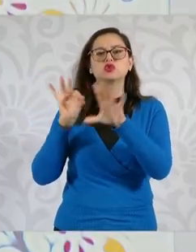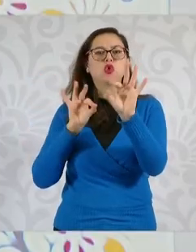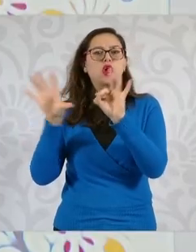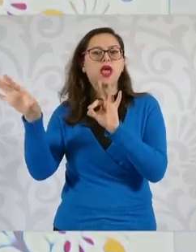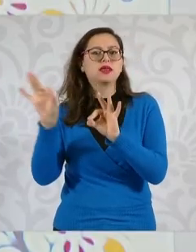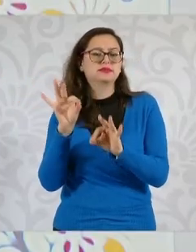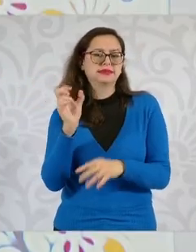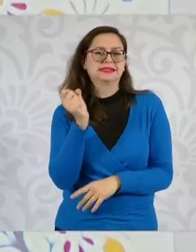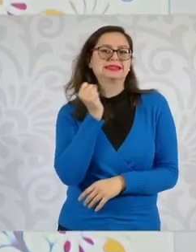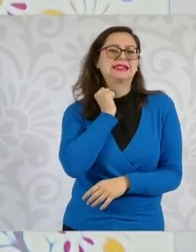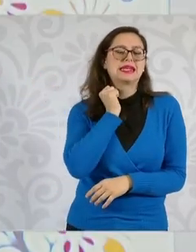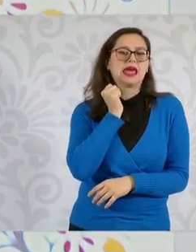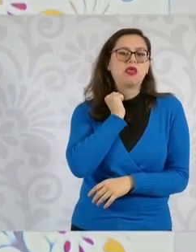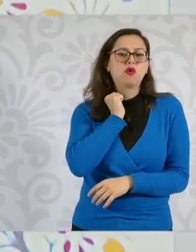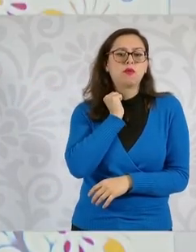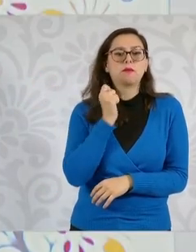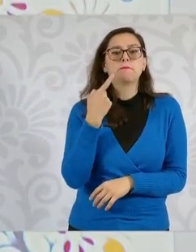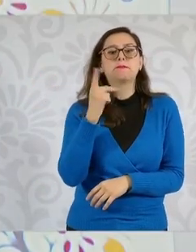pueblo el México